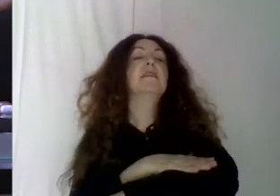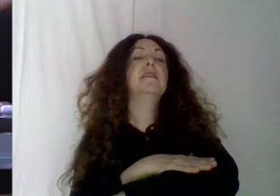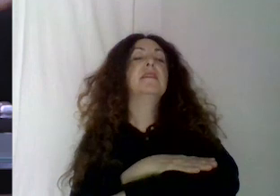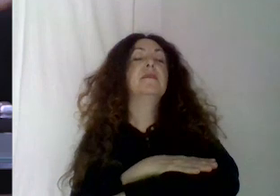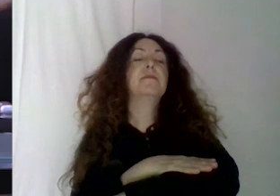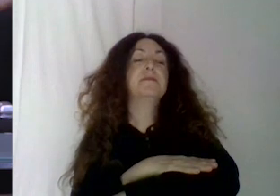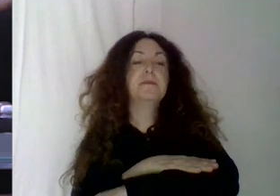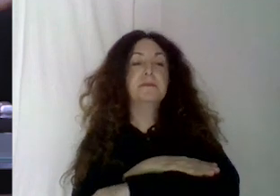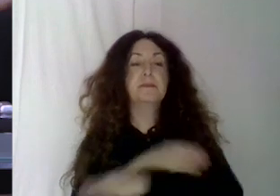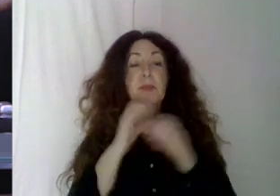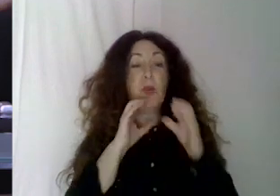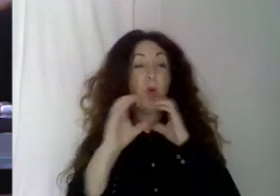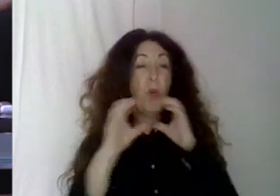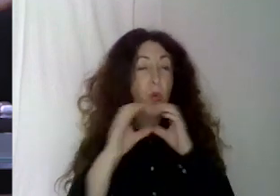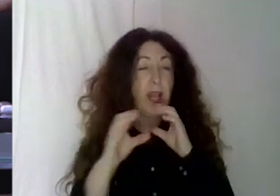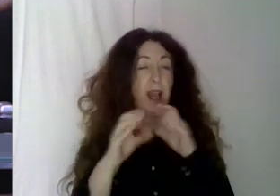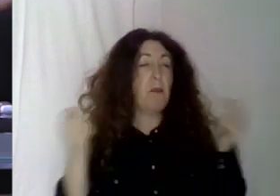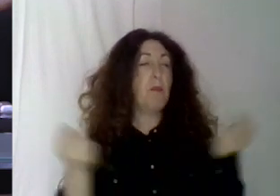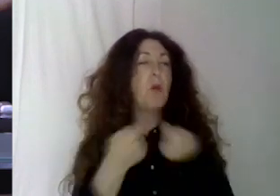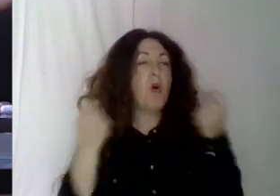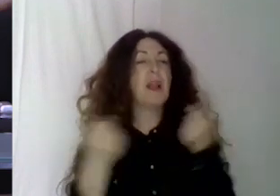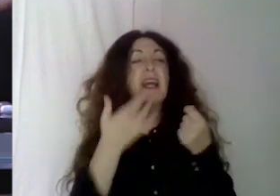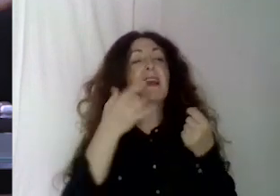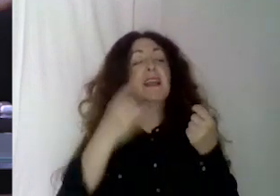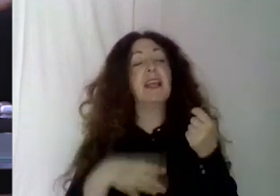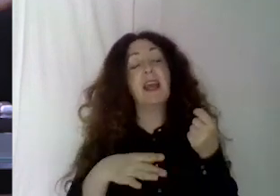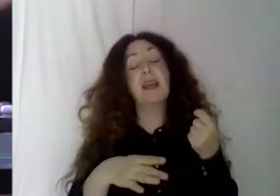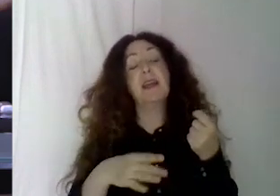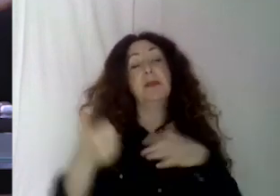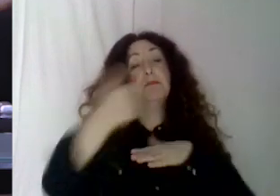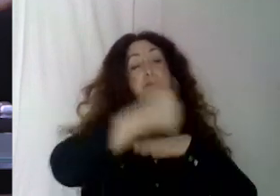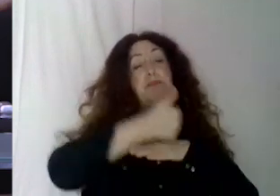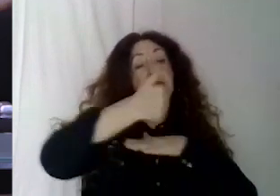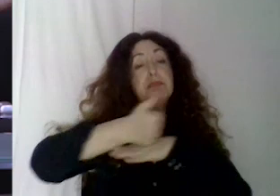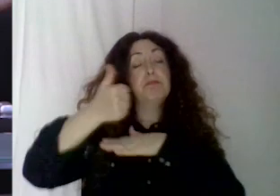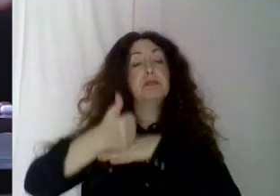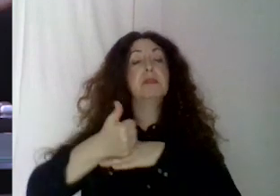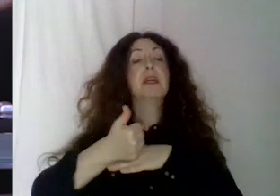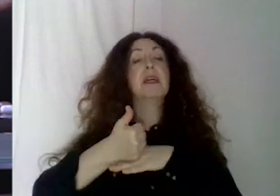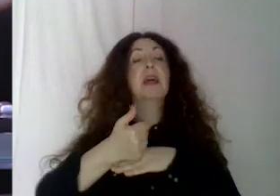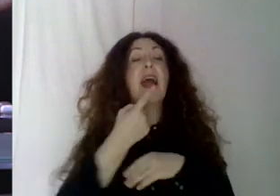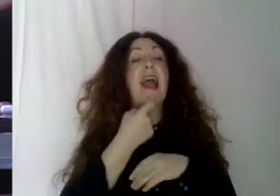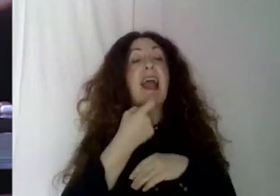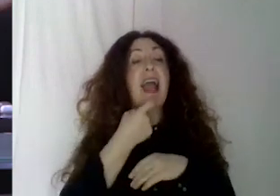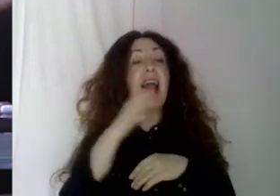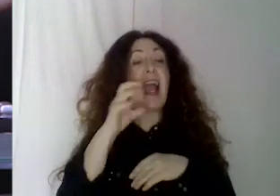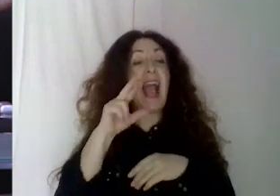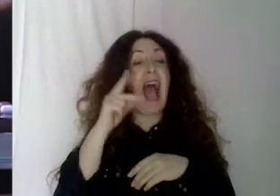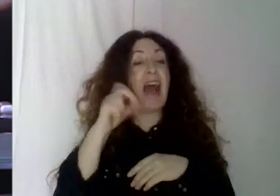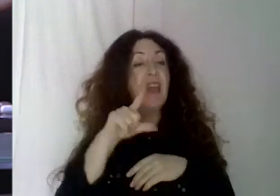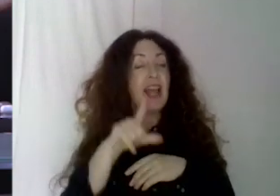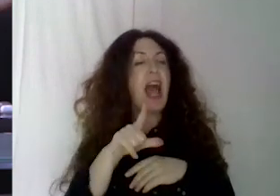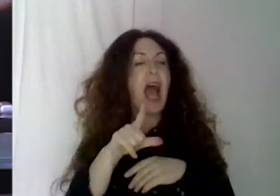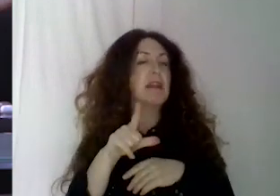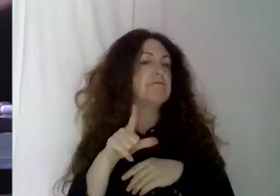verdaderamente extraordinarios. Les recuerdo que los cardenales no son sacerdotes, ni siquiera tienen que estar ordenados.